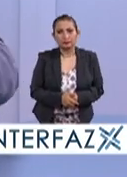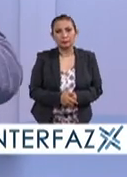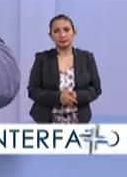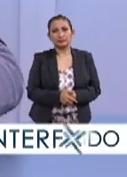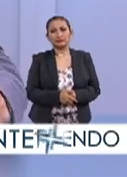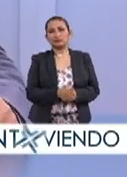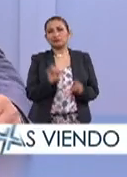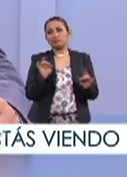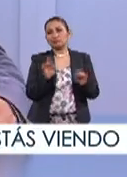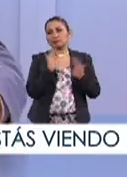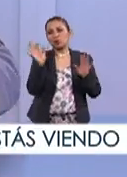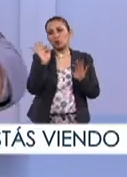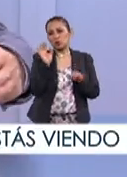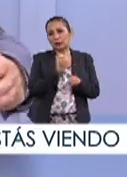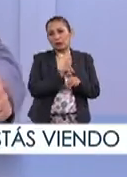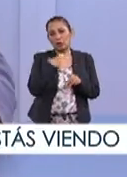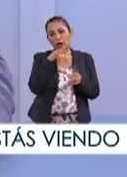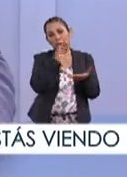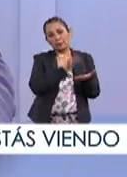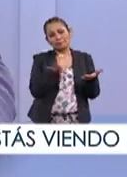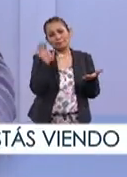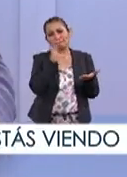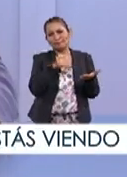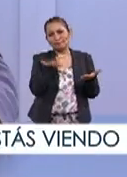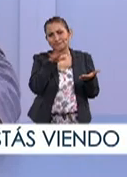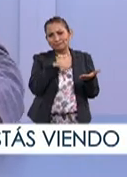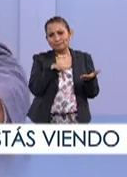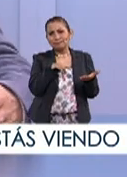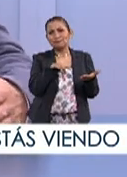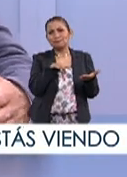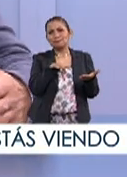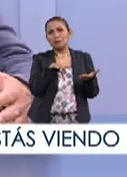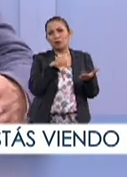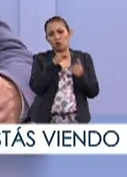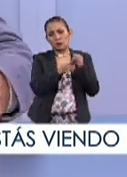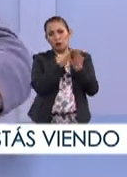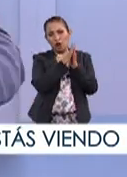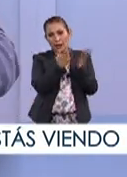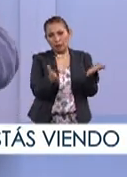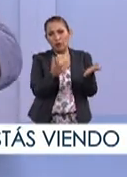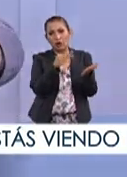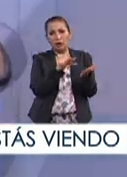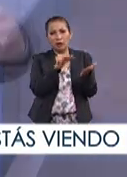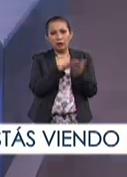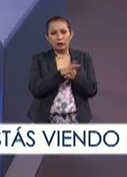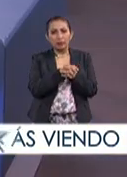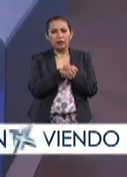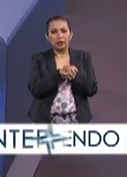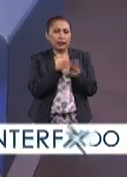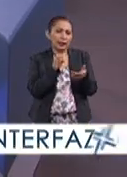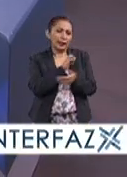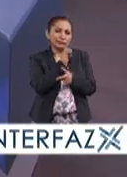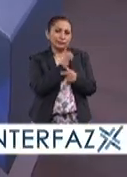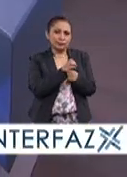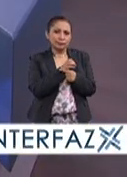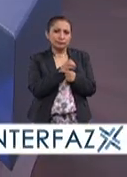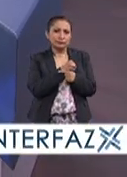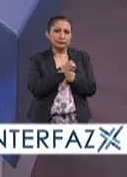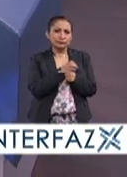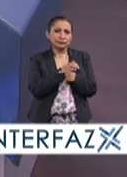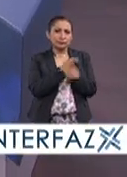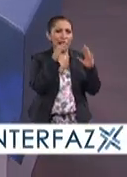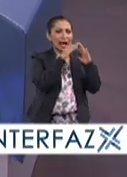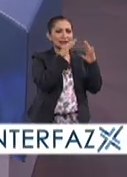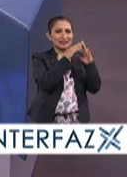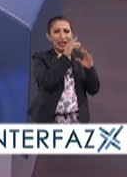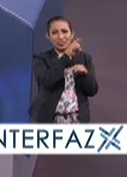Di una lectura de mi último libro en ciernes, ¿no? Entonces, en la casa